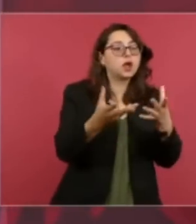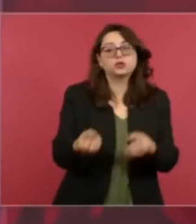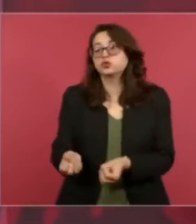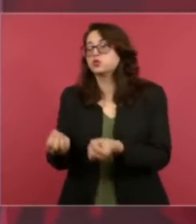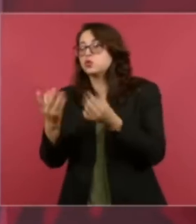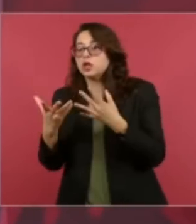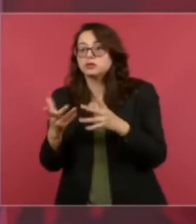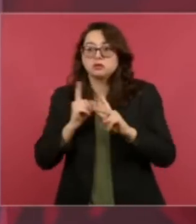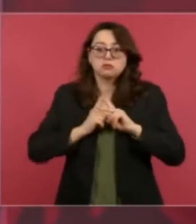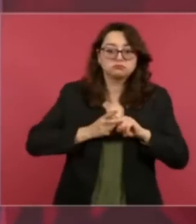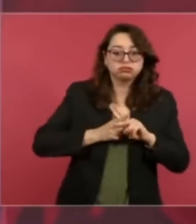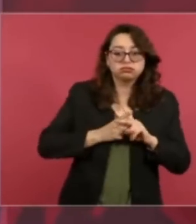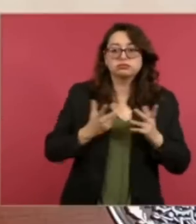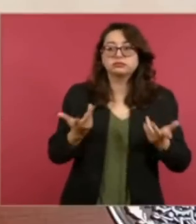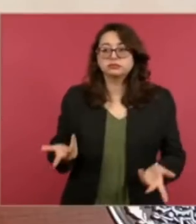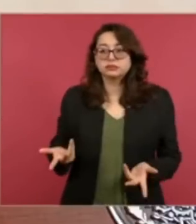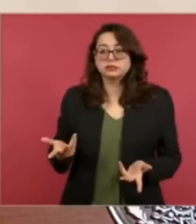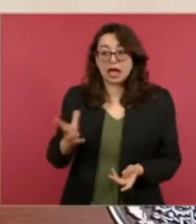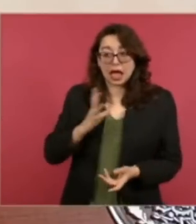que